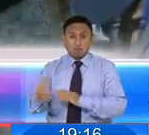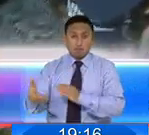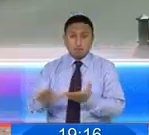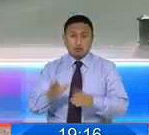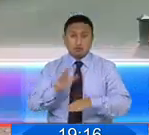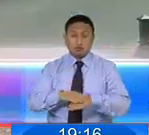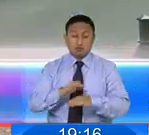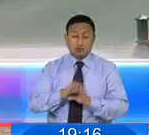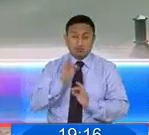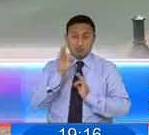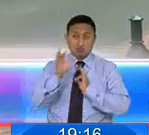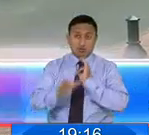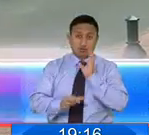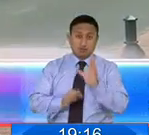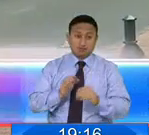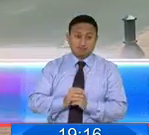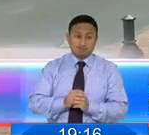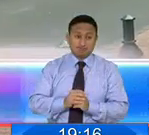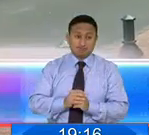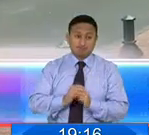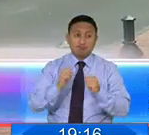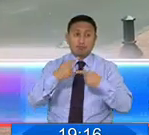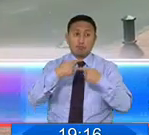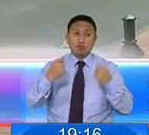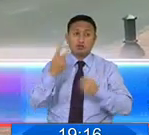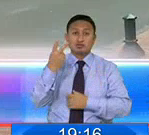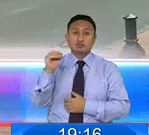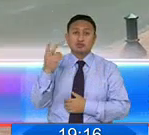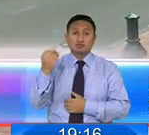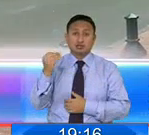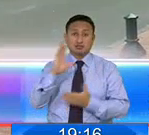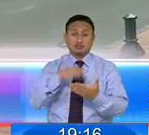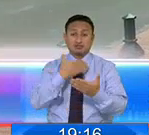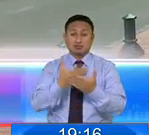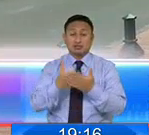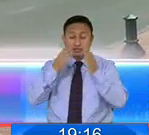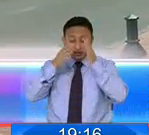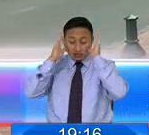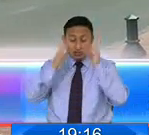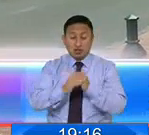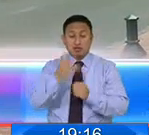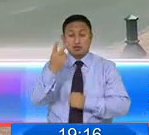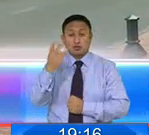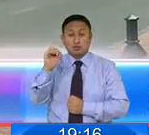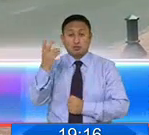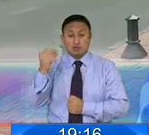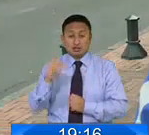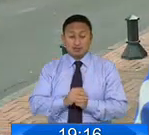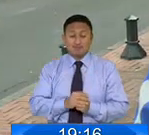del COVID-19. En el mes de marzo del 2020 hasta diciembre de 2020 tuvimos